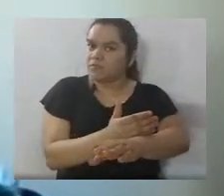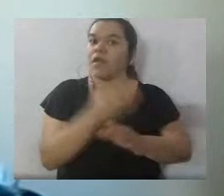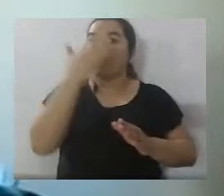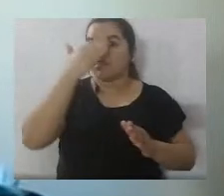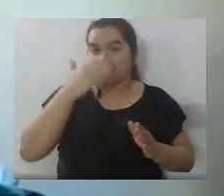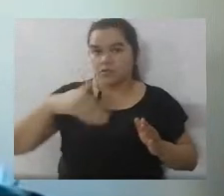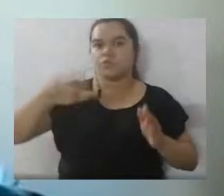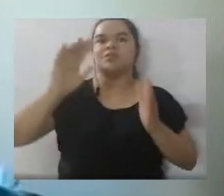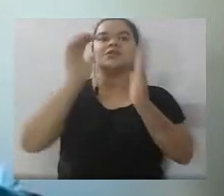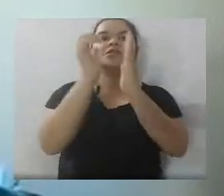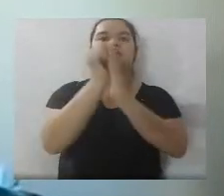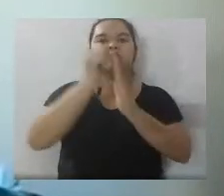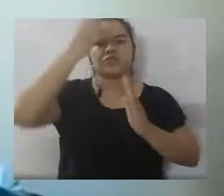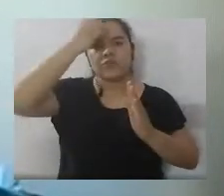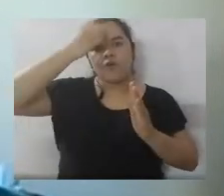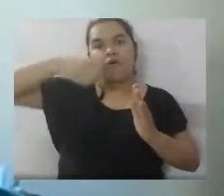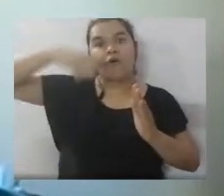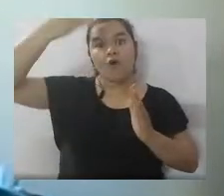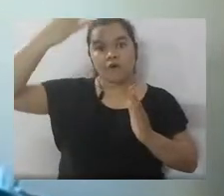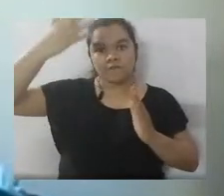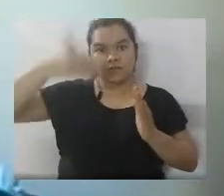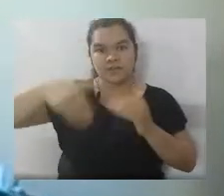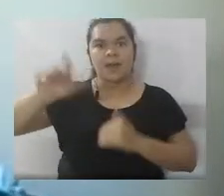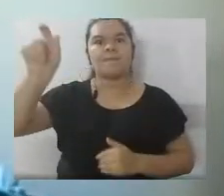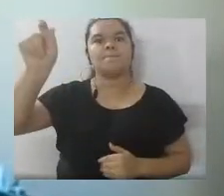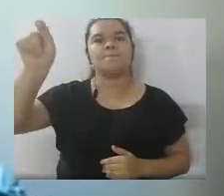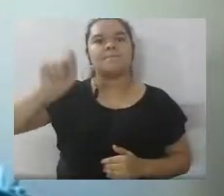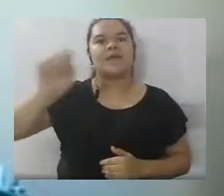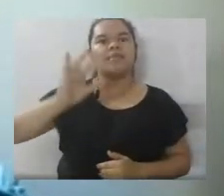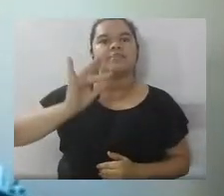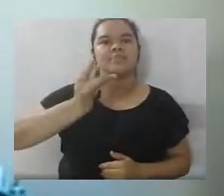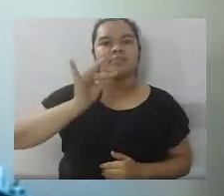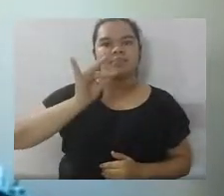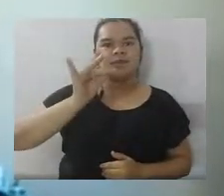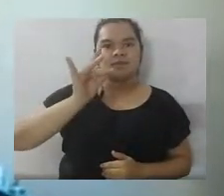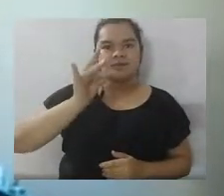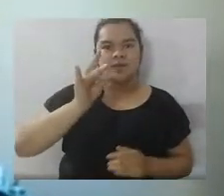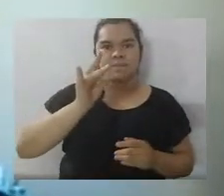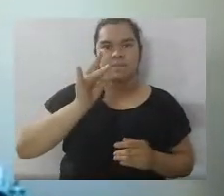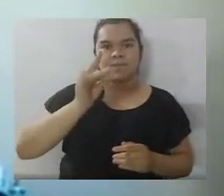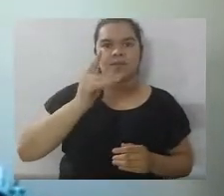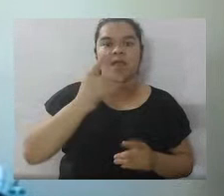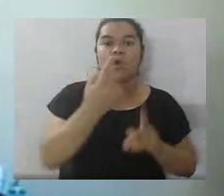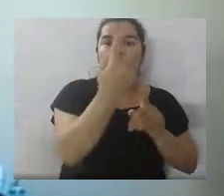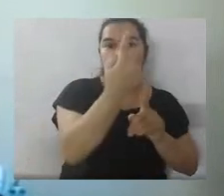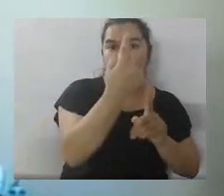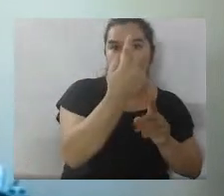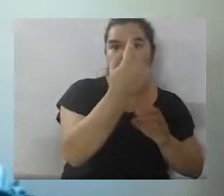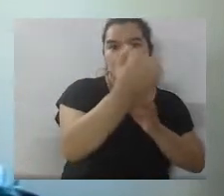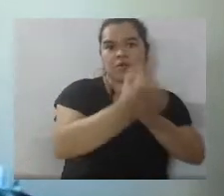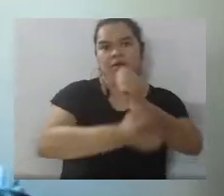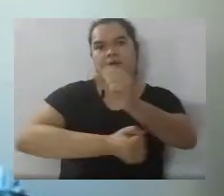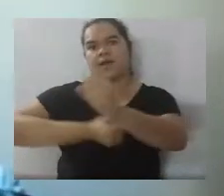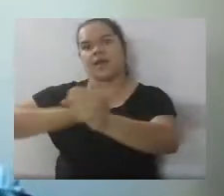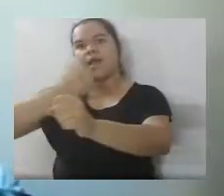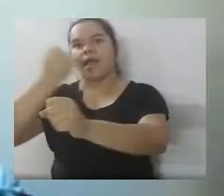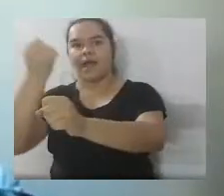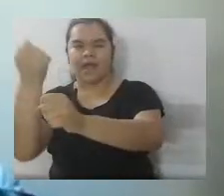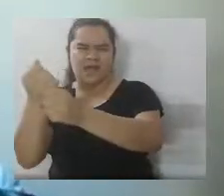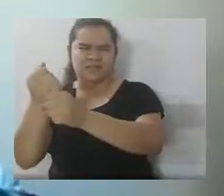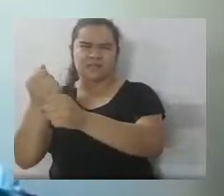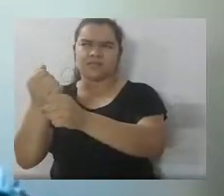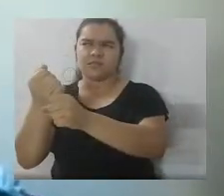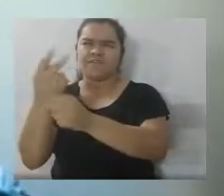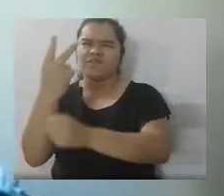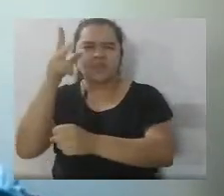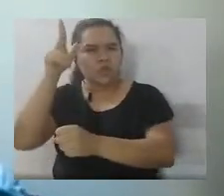en nuestra unidad académica está prevista para el mes de diciembre, desde el primer día hábil, desde el 1 hasta finalizado, creo que es